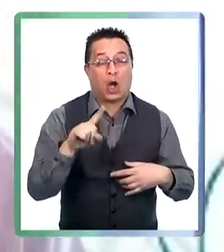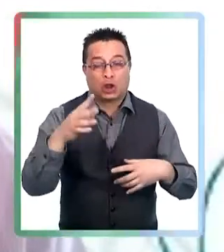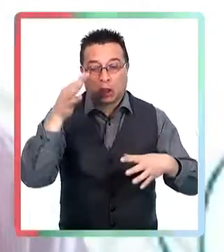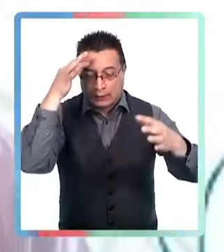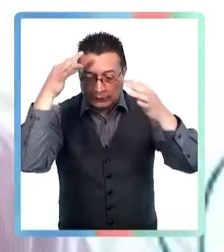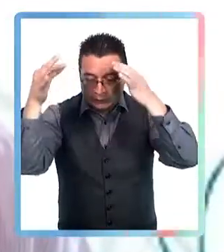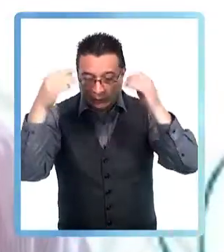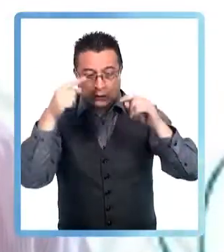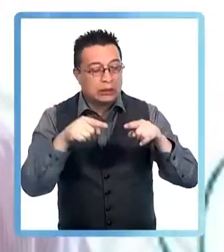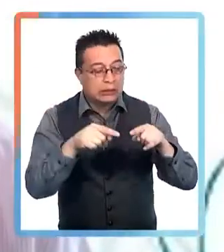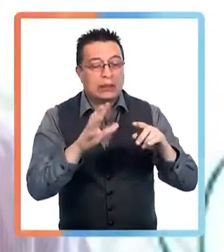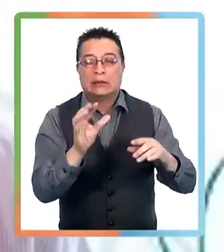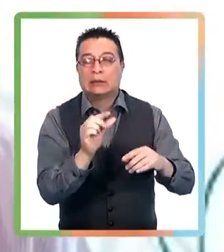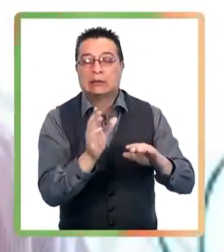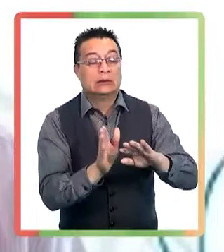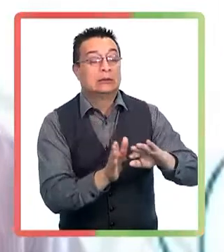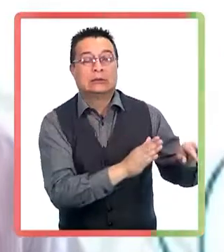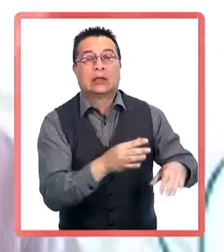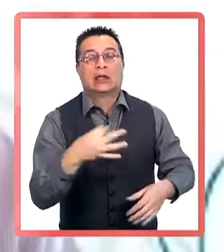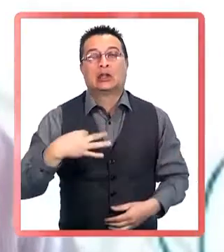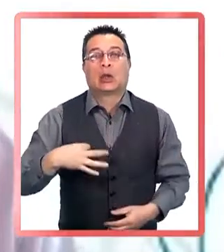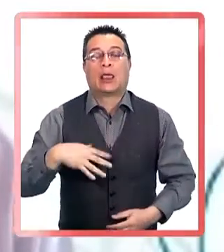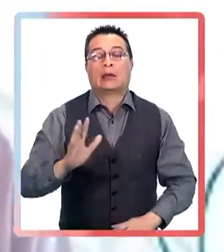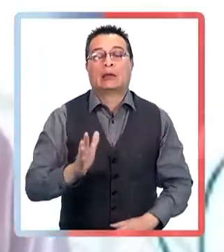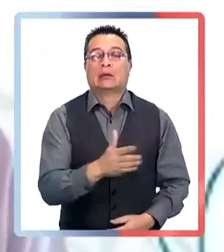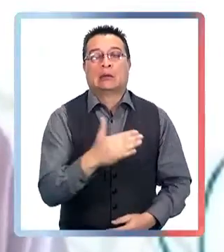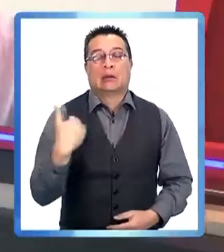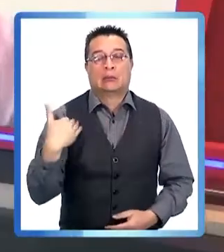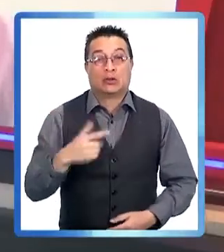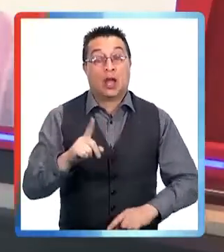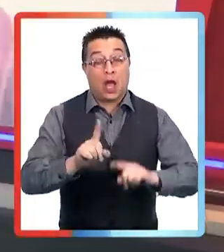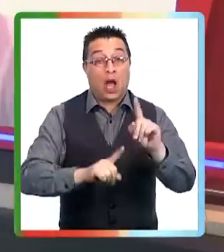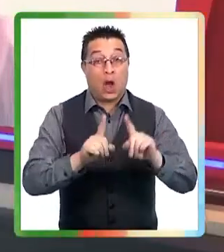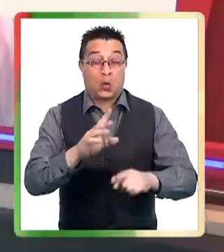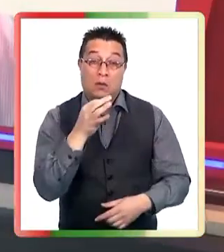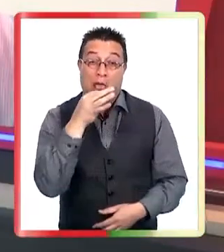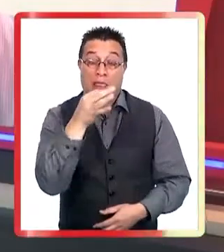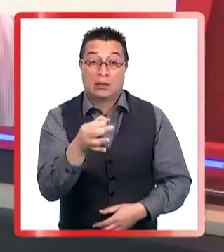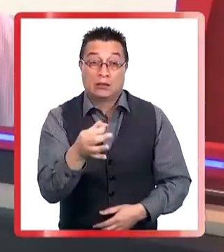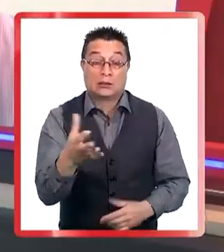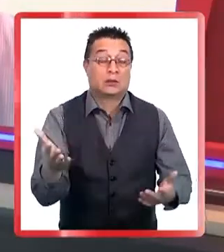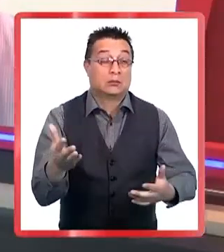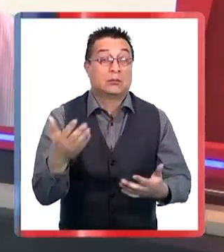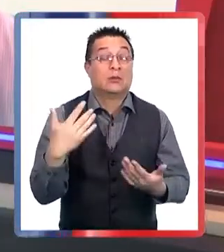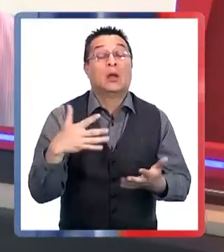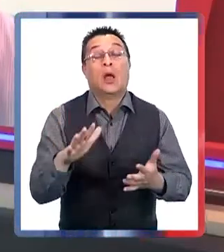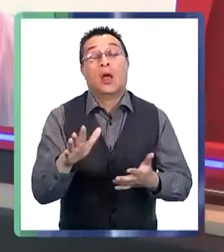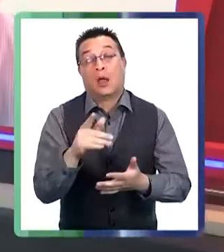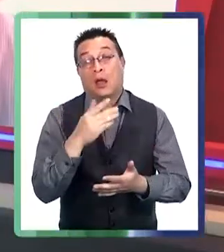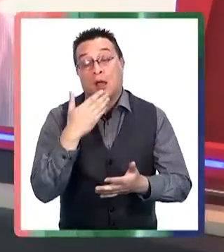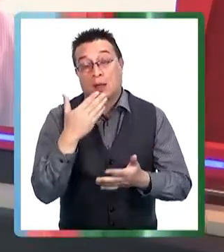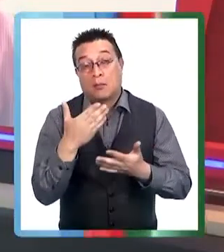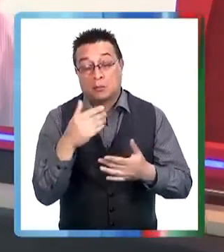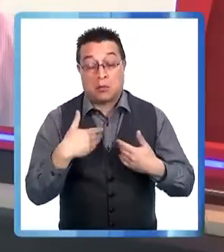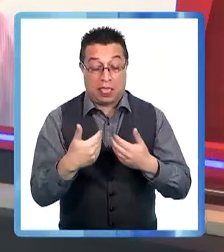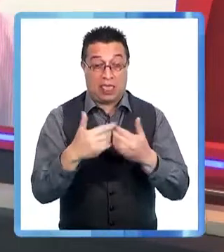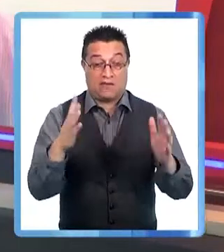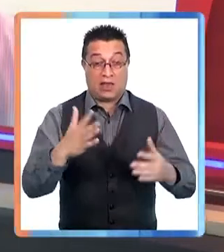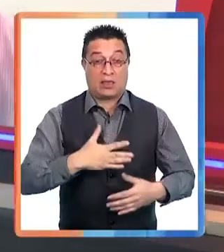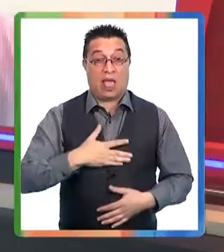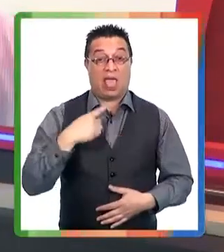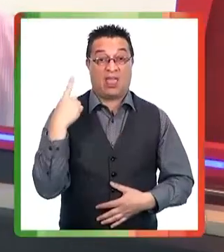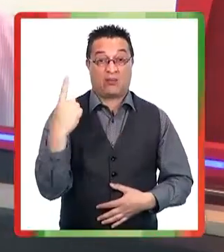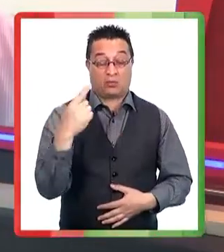de otros detalles de pronto que a la ciudadanía no le importa. Claro, y algunos dirán, como usted decía en el bloque anterior, forma parte de mi